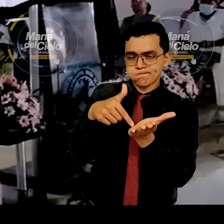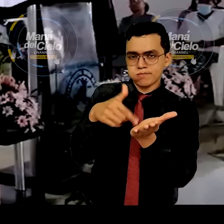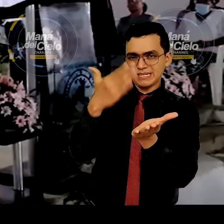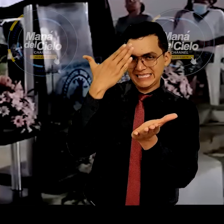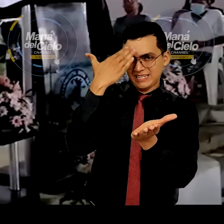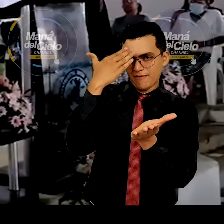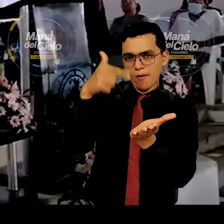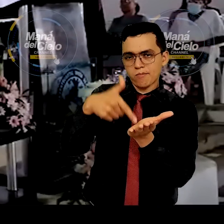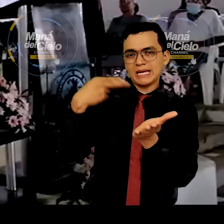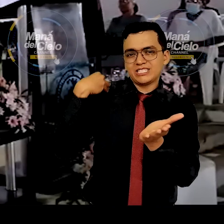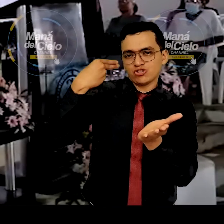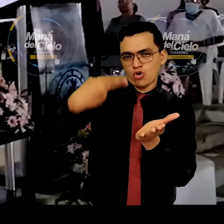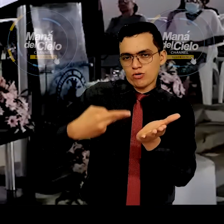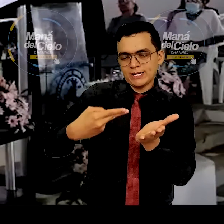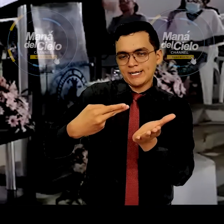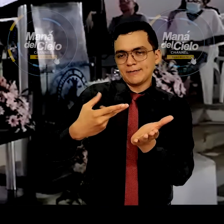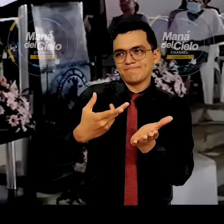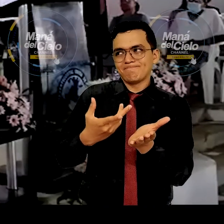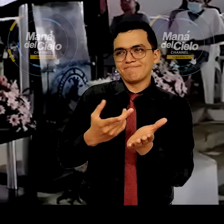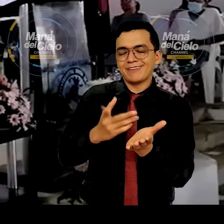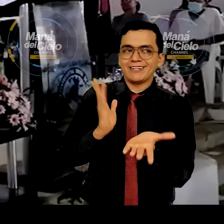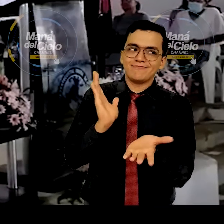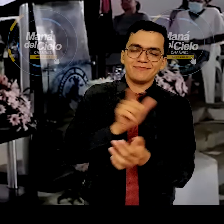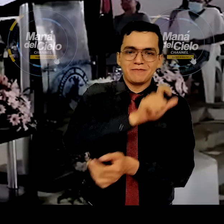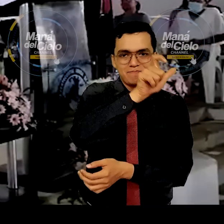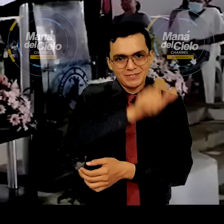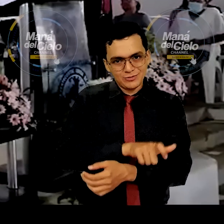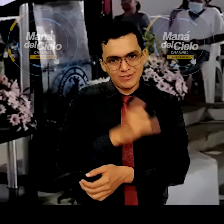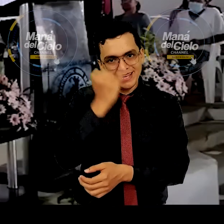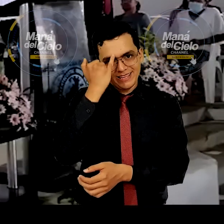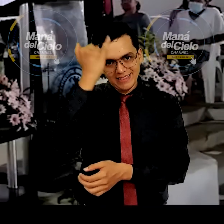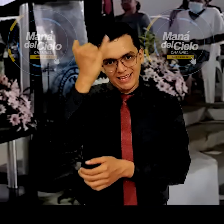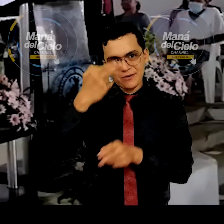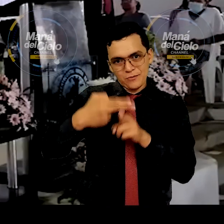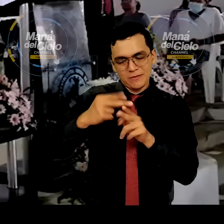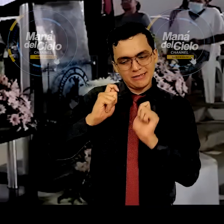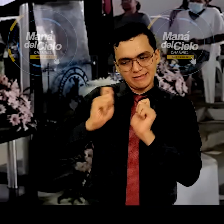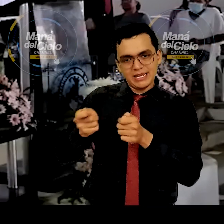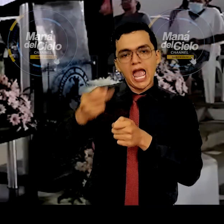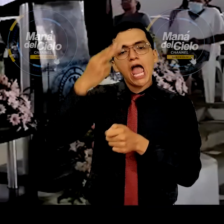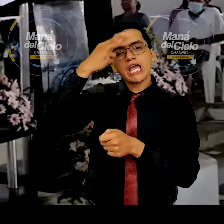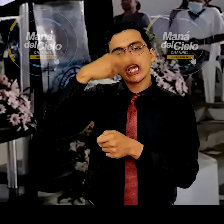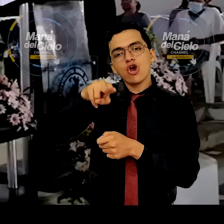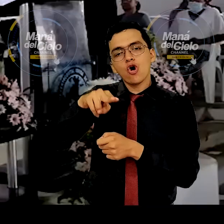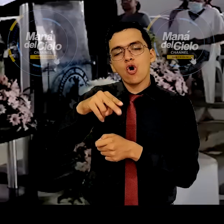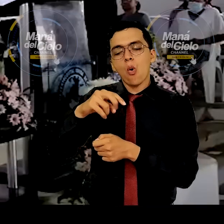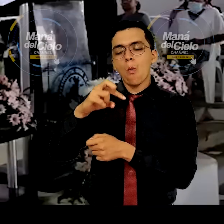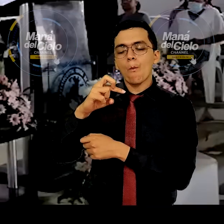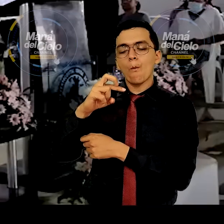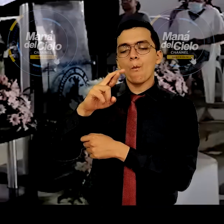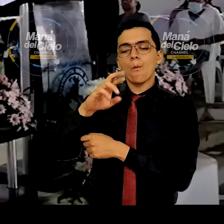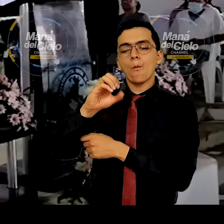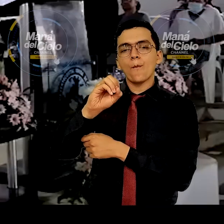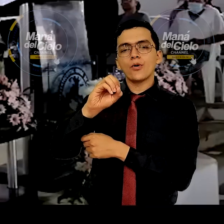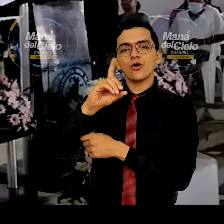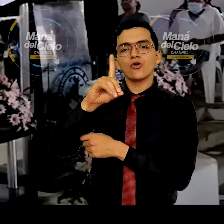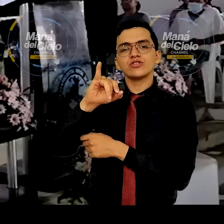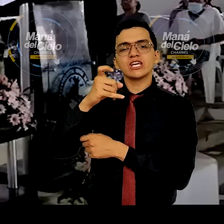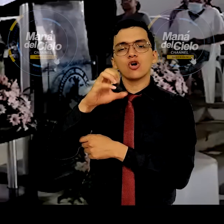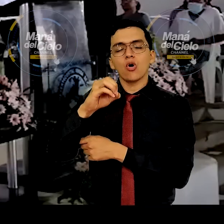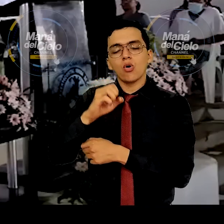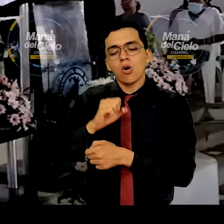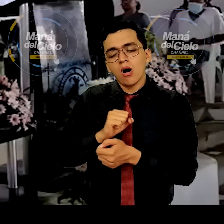y que la parábola del hijo pródigo. No se llama así. Eso lo pusieron los editores de la Biblia, no la